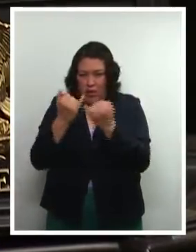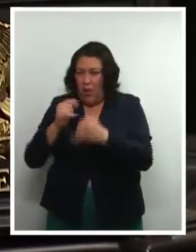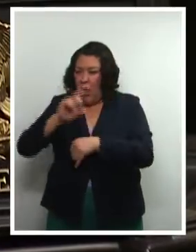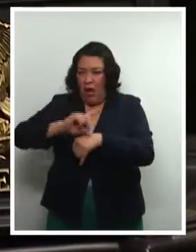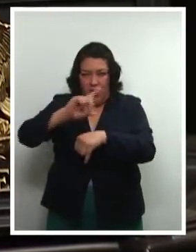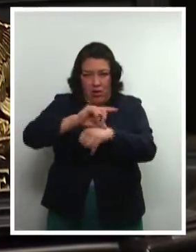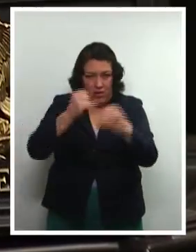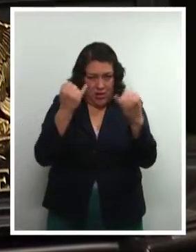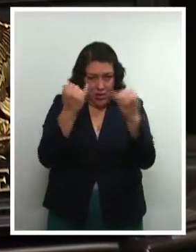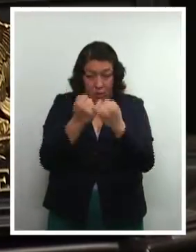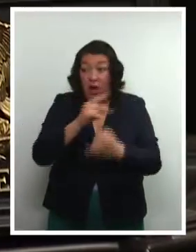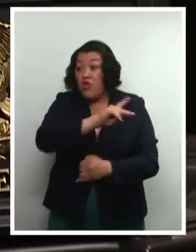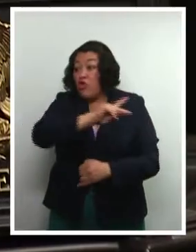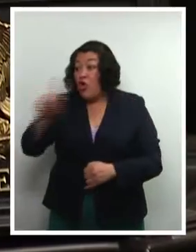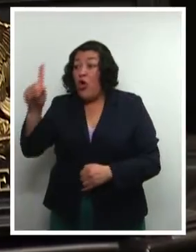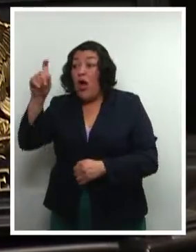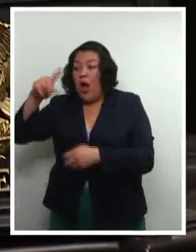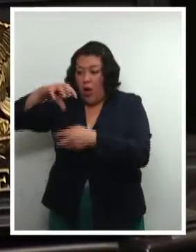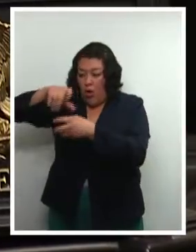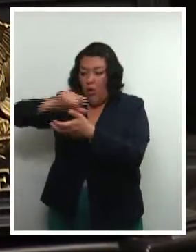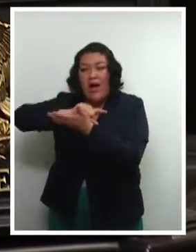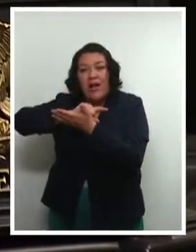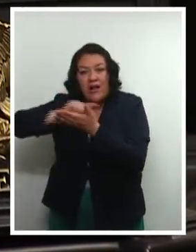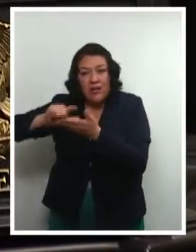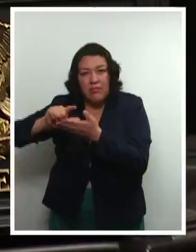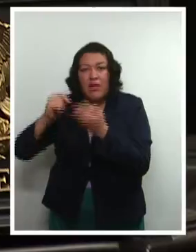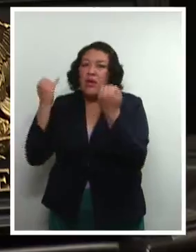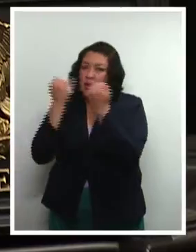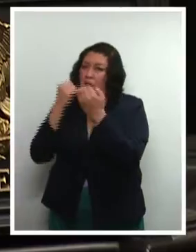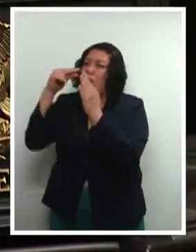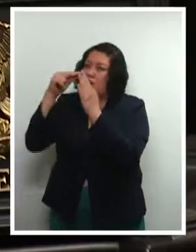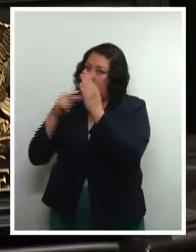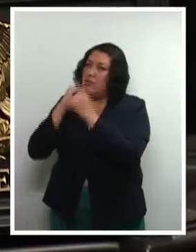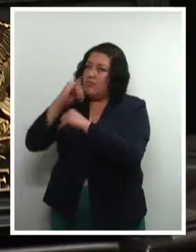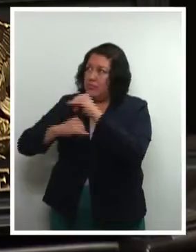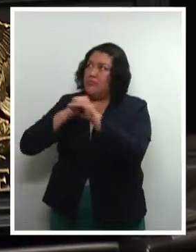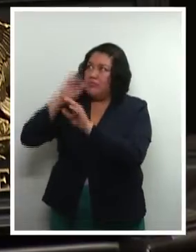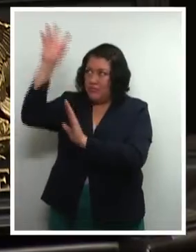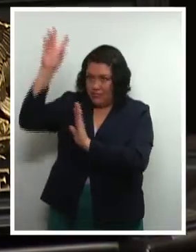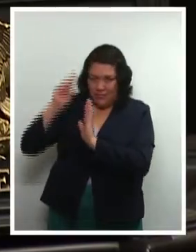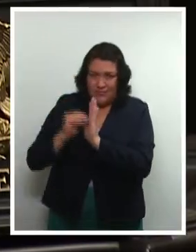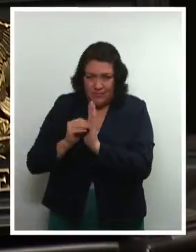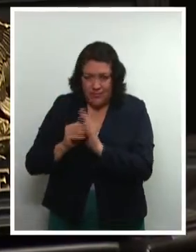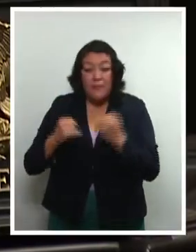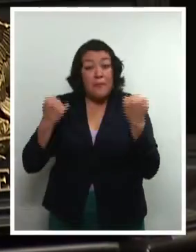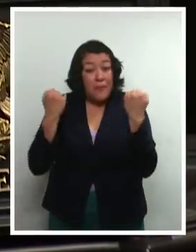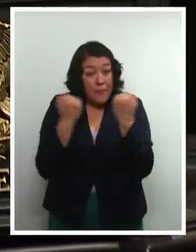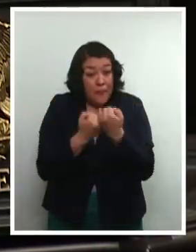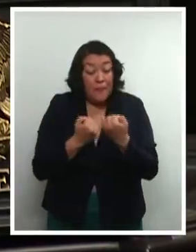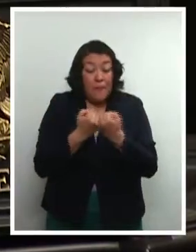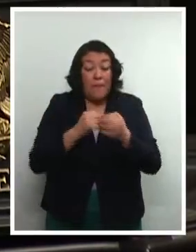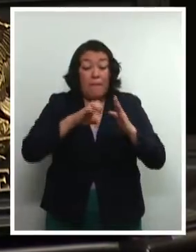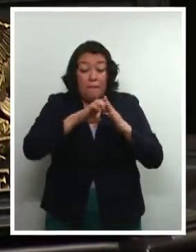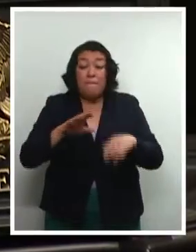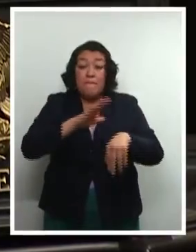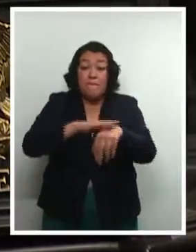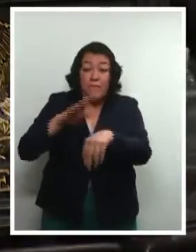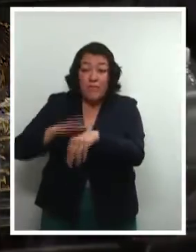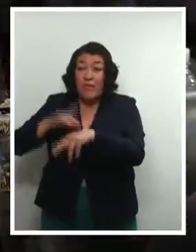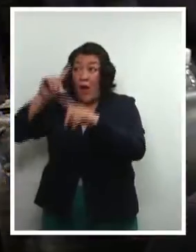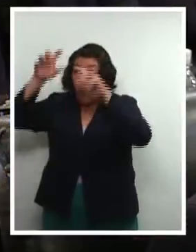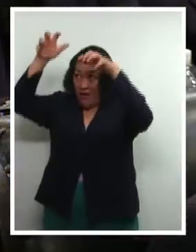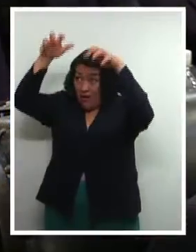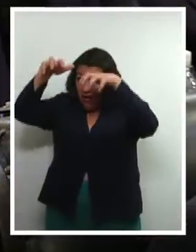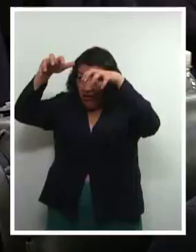acceso óptimo de acuerdo a estándares internacionales. Se incentivará la captación del agua